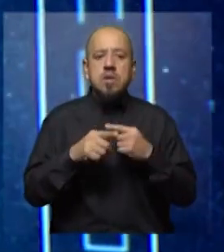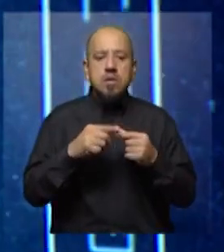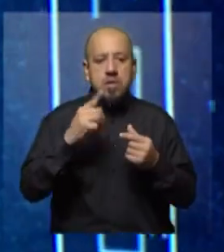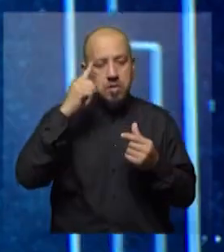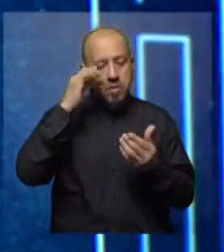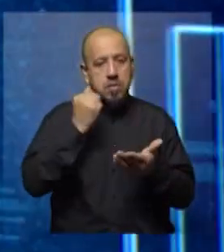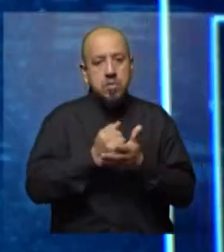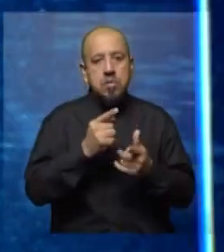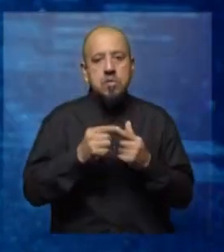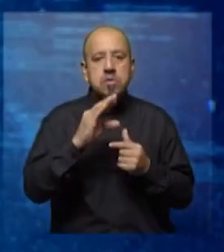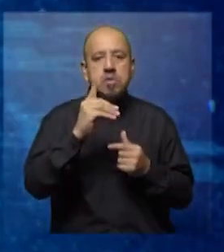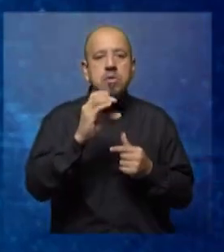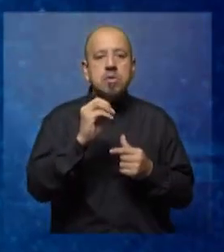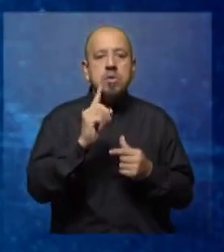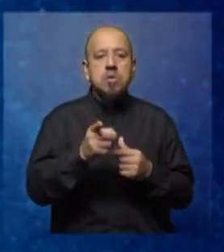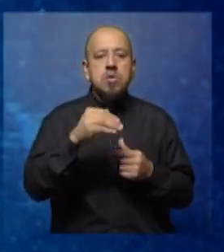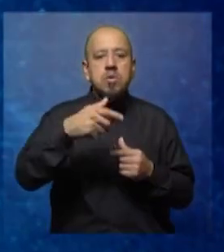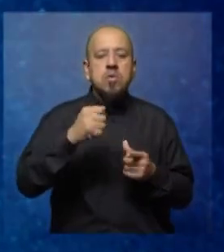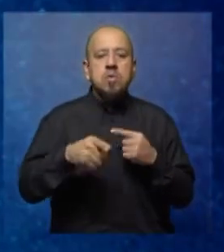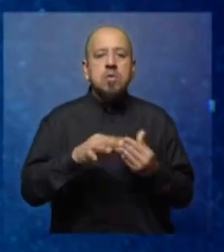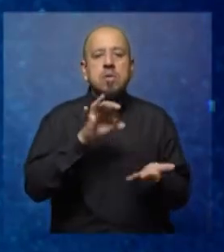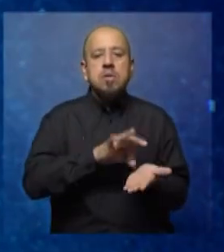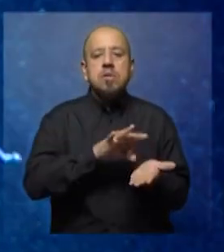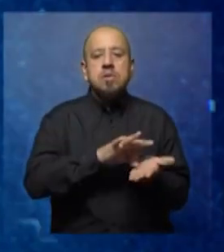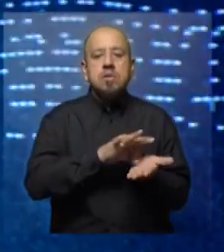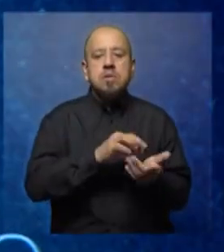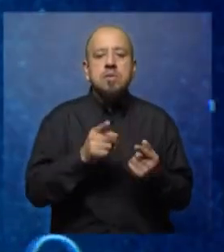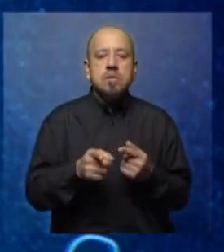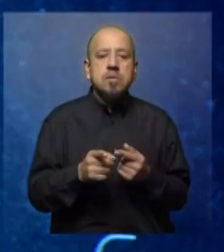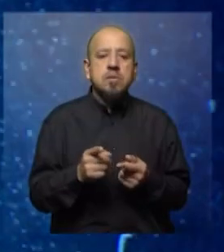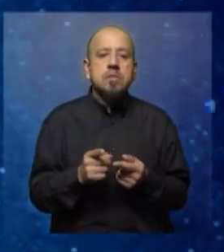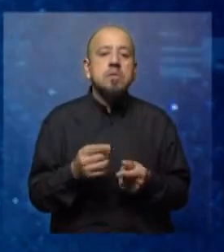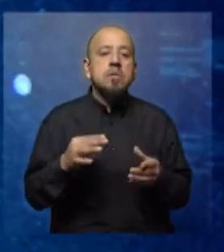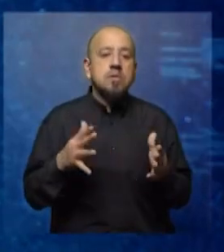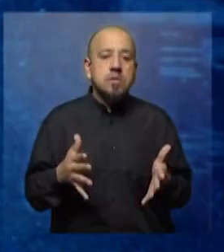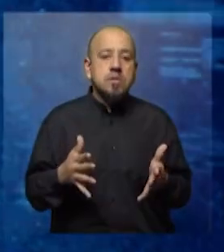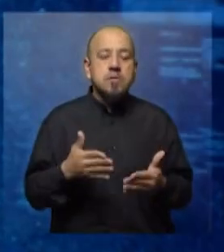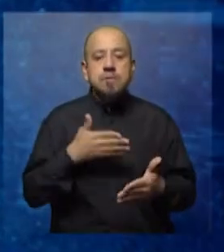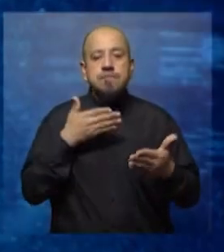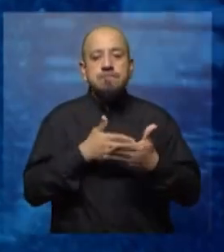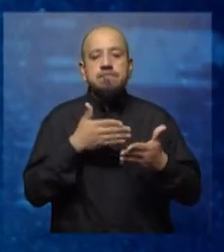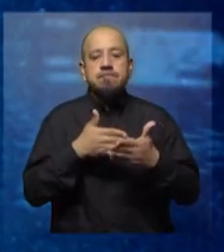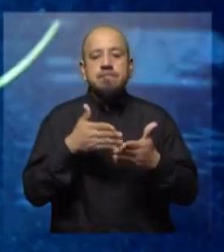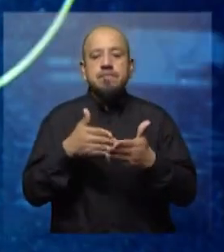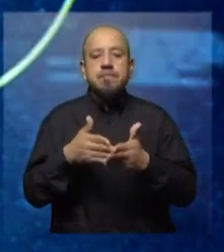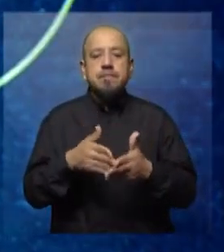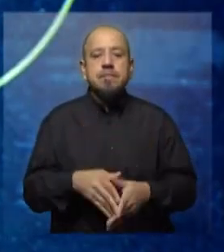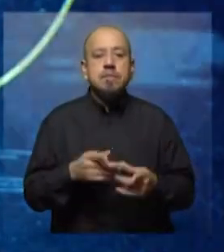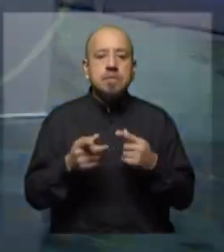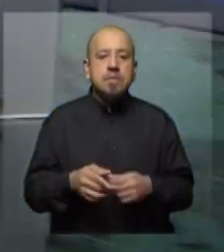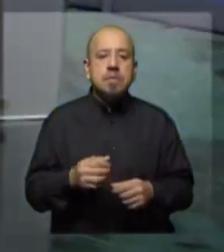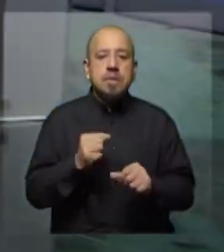libres de dogmas libres de sistemas preconcebidos que obstaculizan la posibilidad de